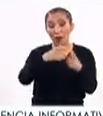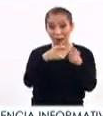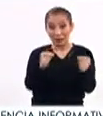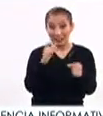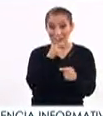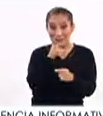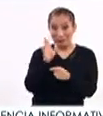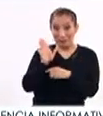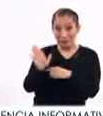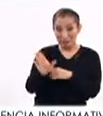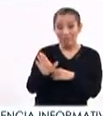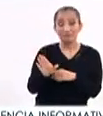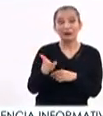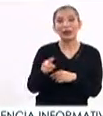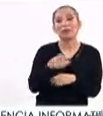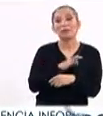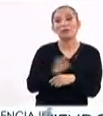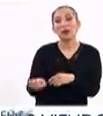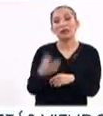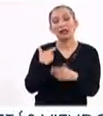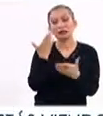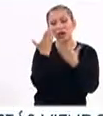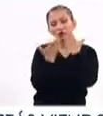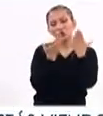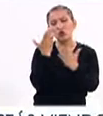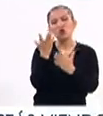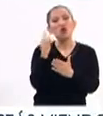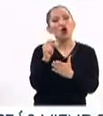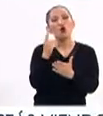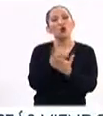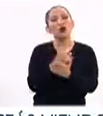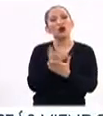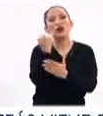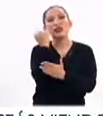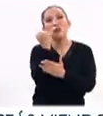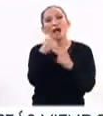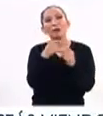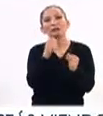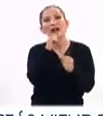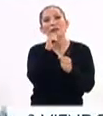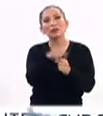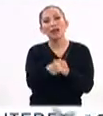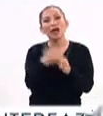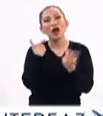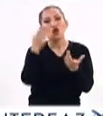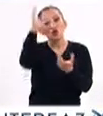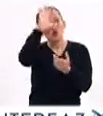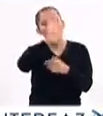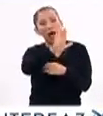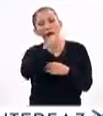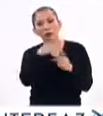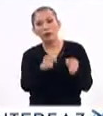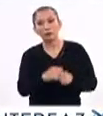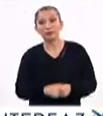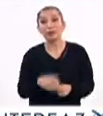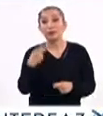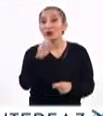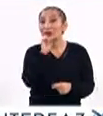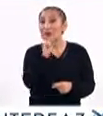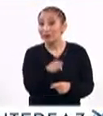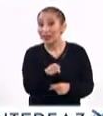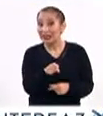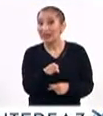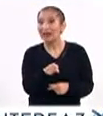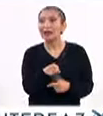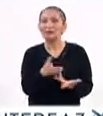japonés. Y puedes estudiar no solo el idioma japonés, sino también la cultura japonesa. Pero además de